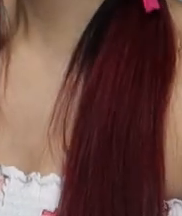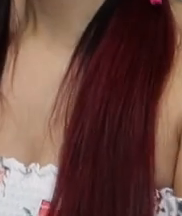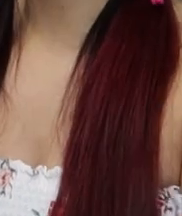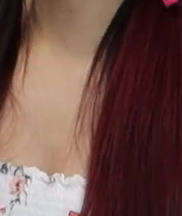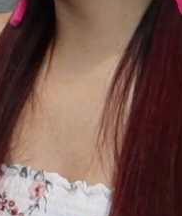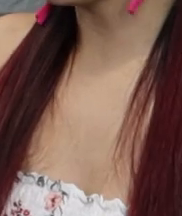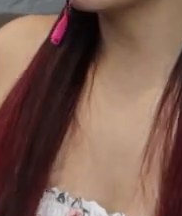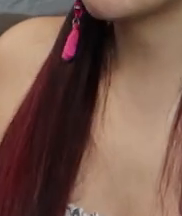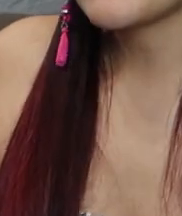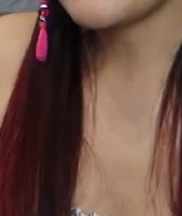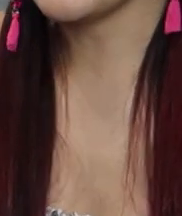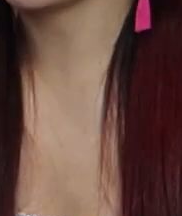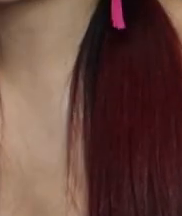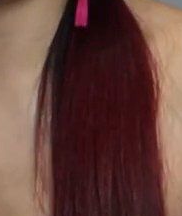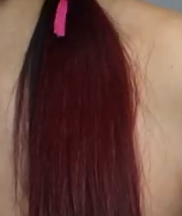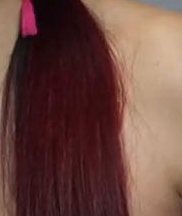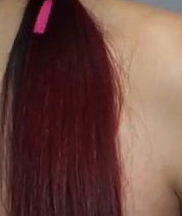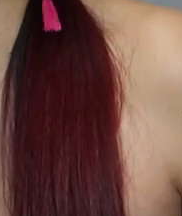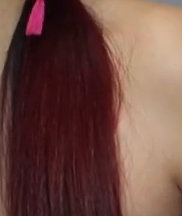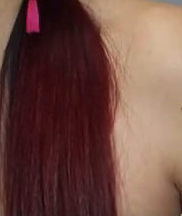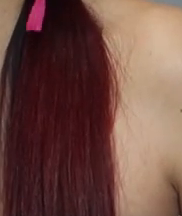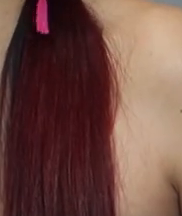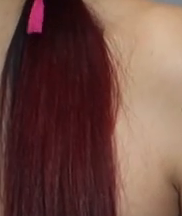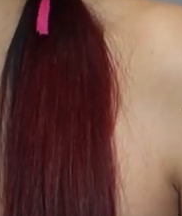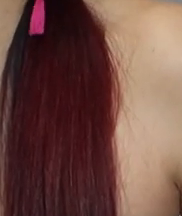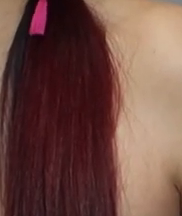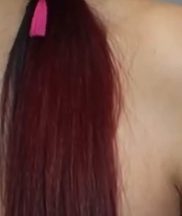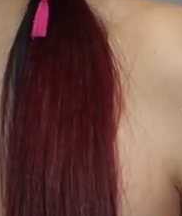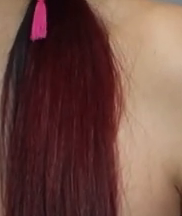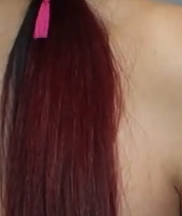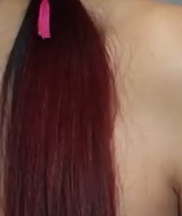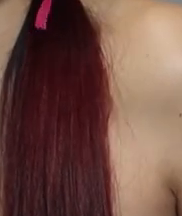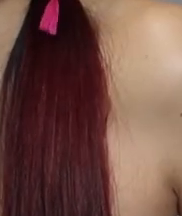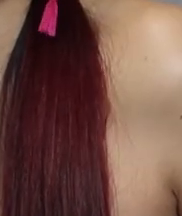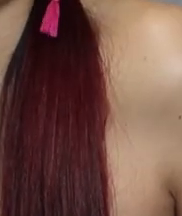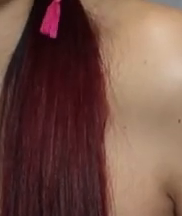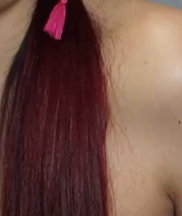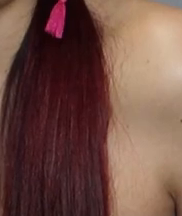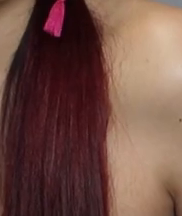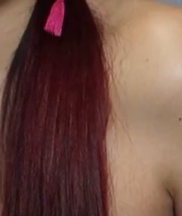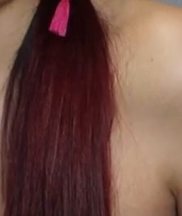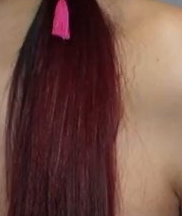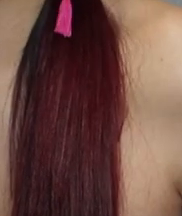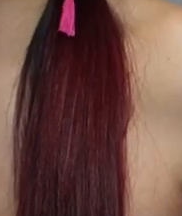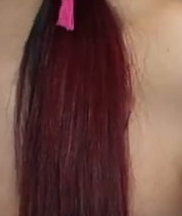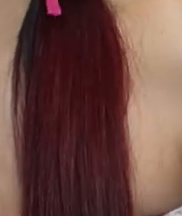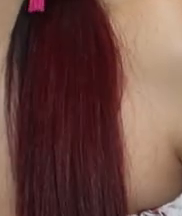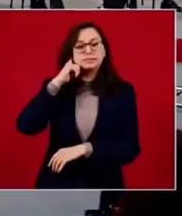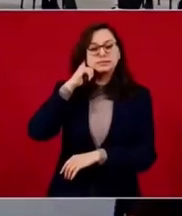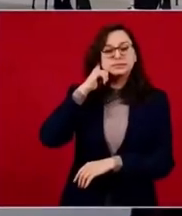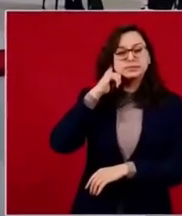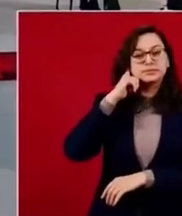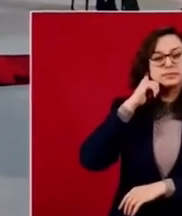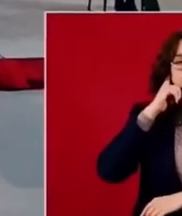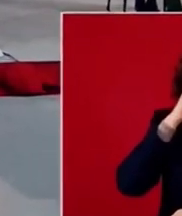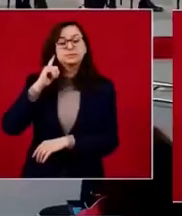¿Quién? Bueno, listo. Ahora sí, ubiquémonos y miremos a ver de qué es esto. A ver de qué se trata. Hagámosle.